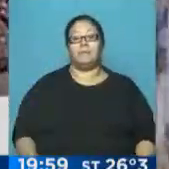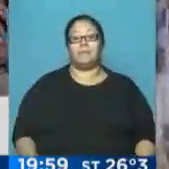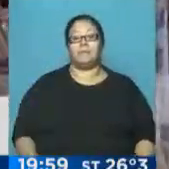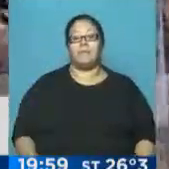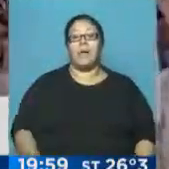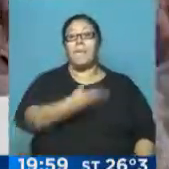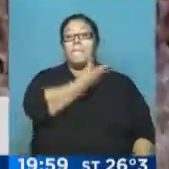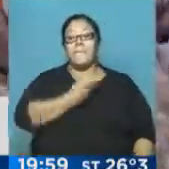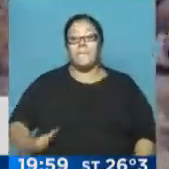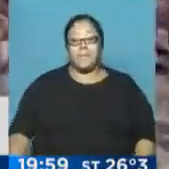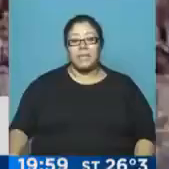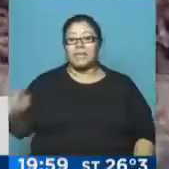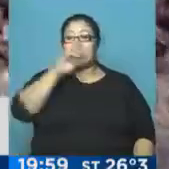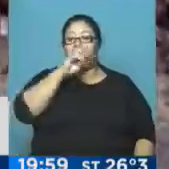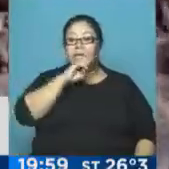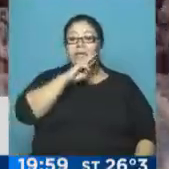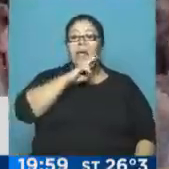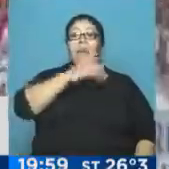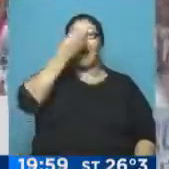la presidenta.